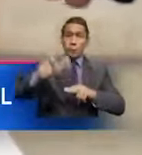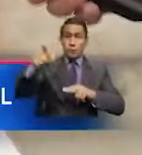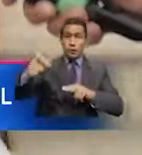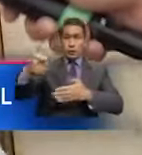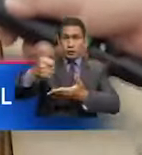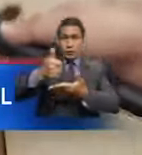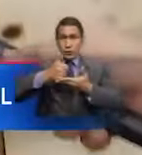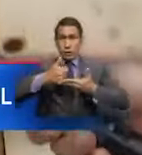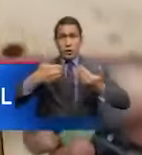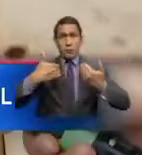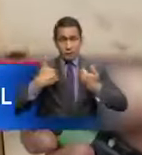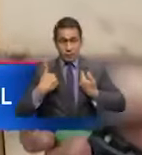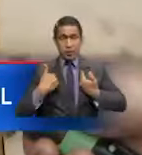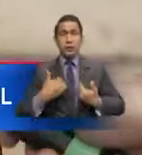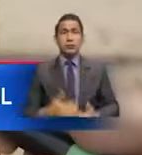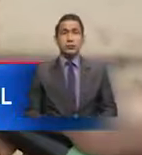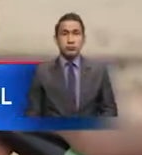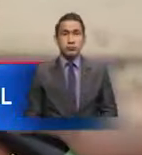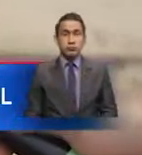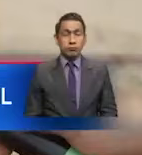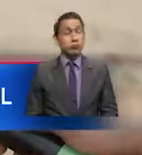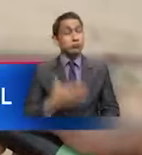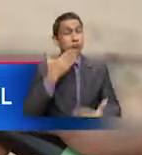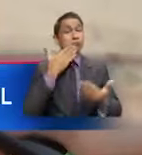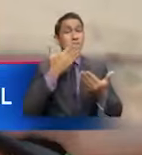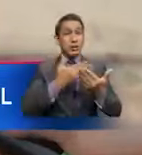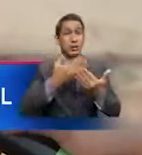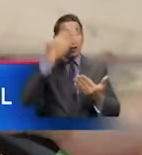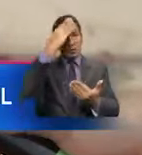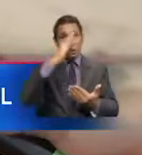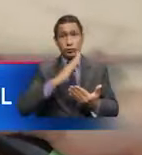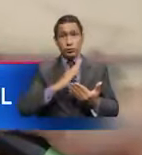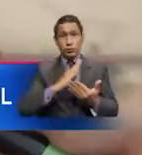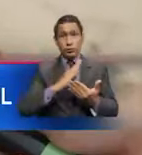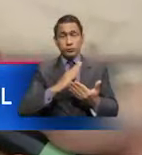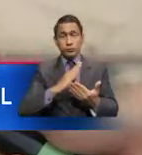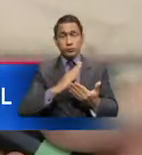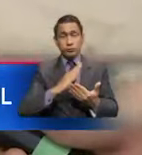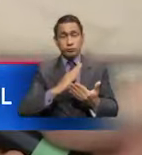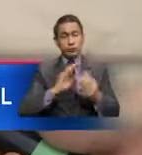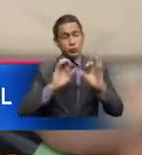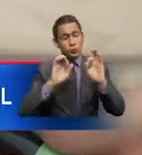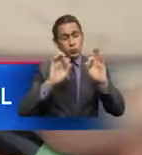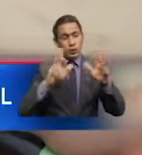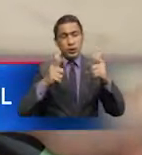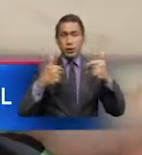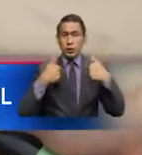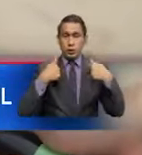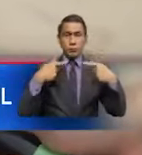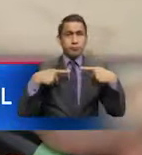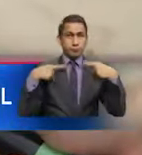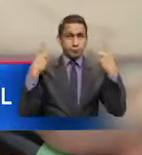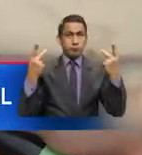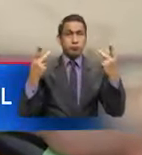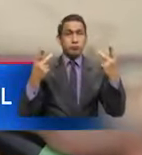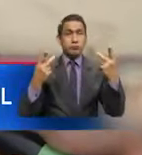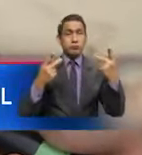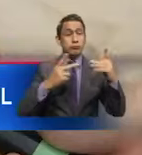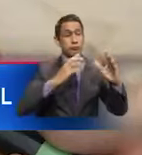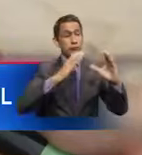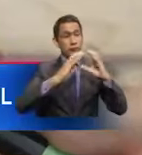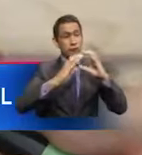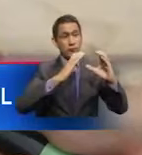ayudaron, ¿verdad? Y doy gracias al Señor que estoy también con vida y hablé con el pastor de la